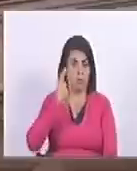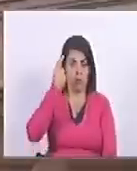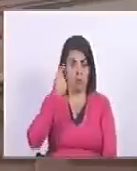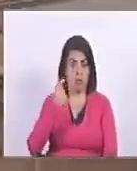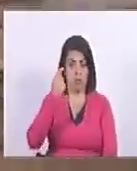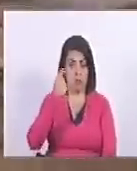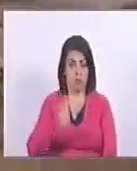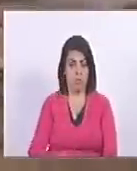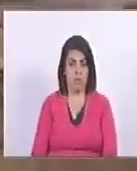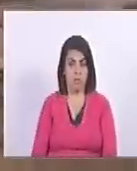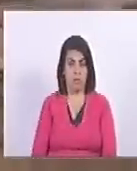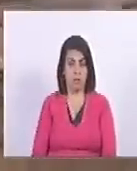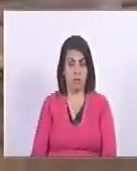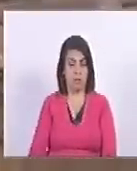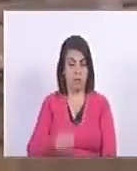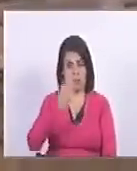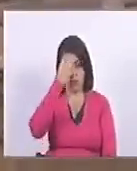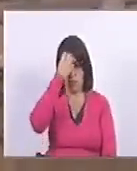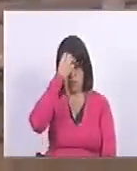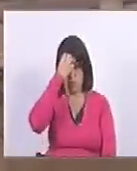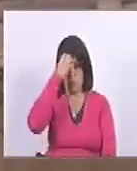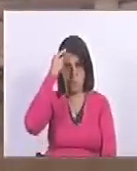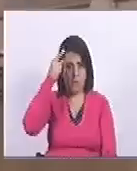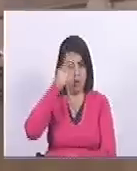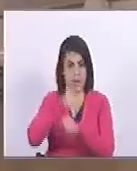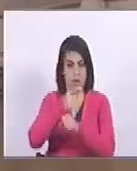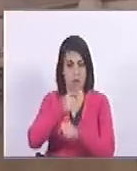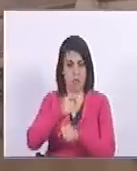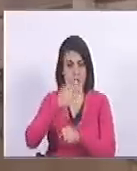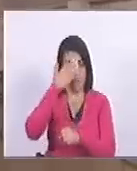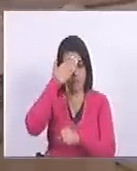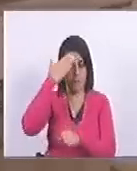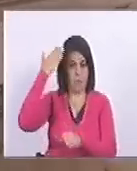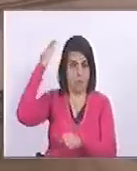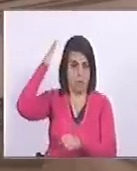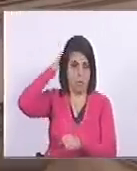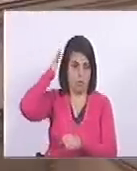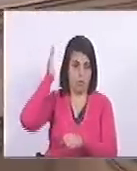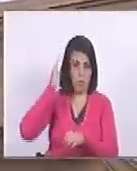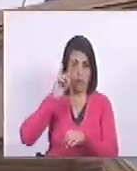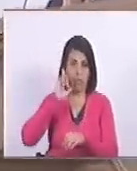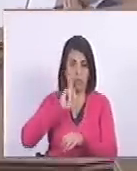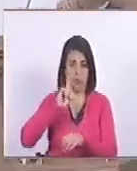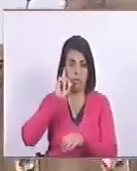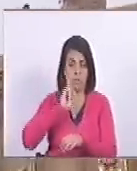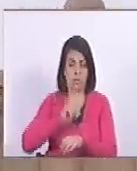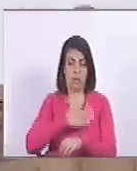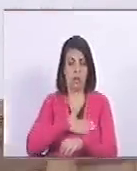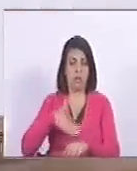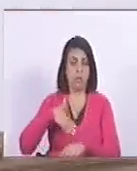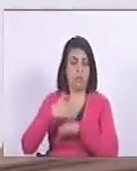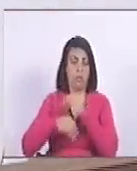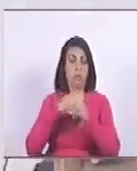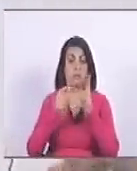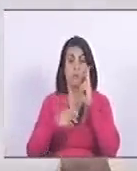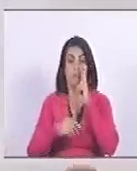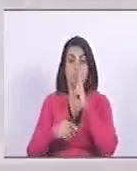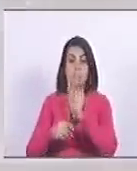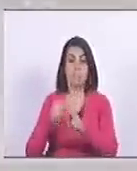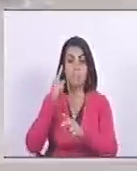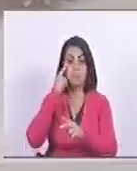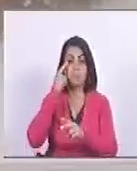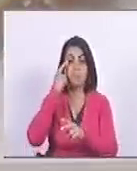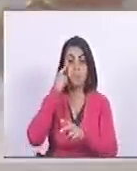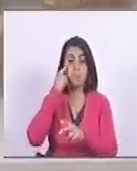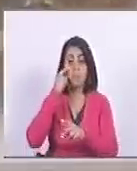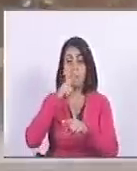eurodiputados, fariseos, hipócritas y mentirosos, que intentan ver la paja en el ojo